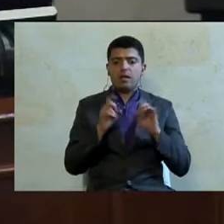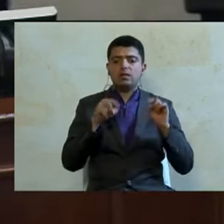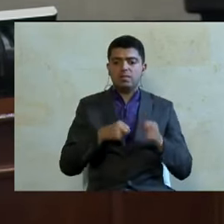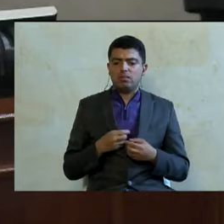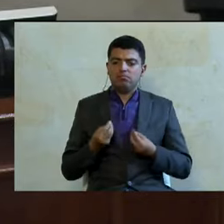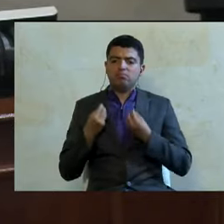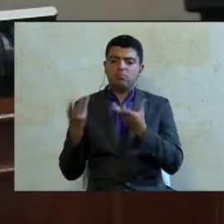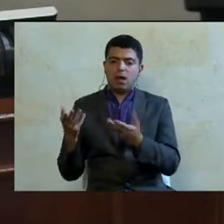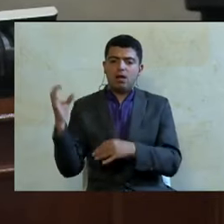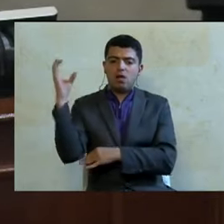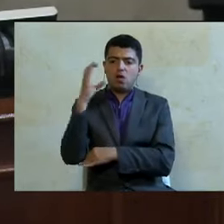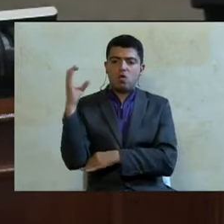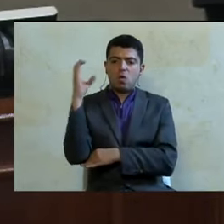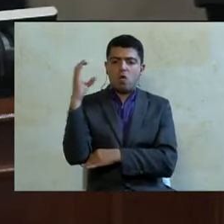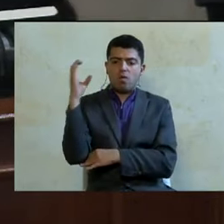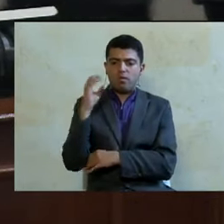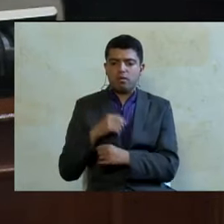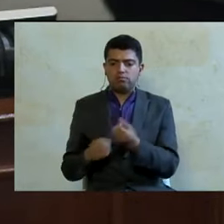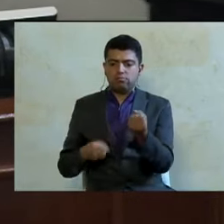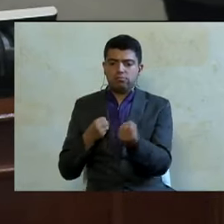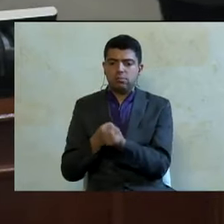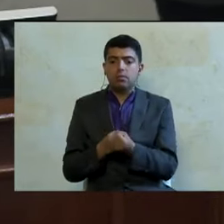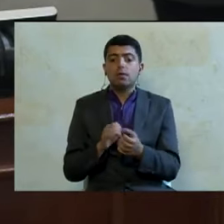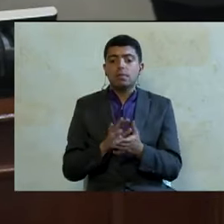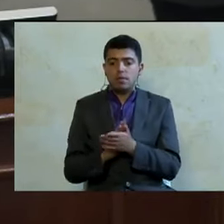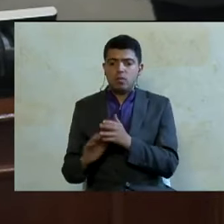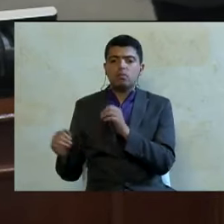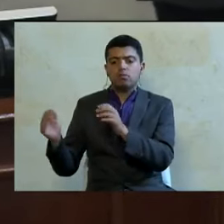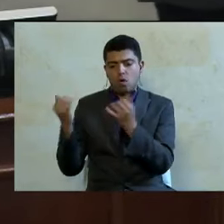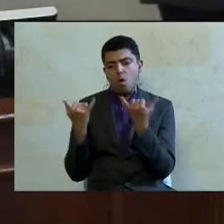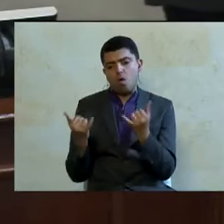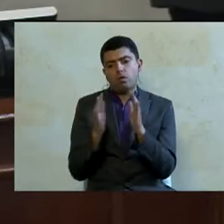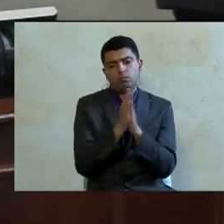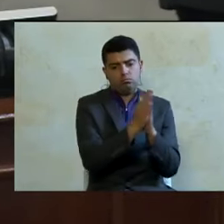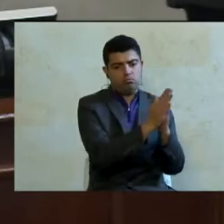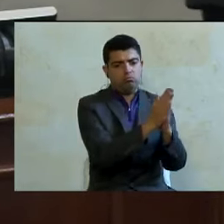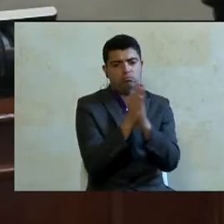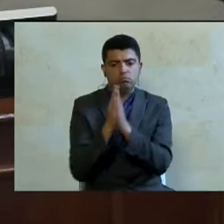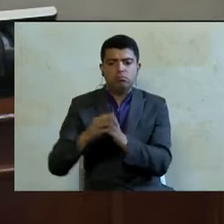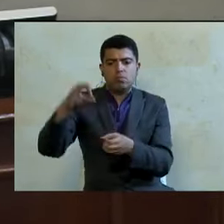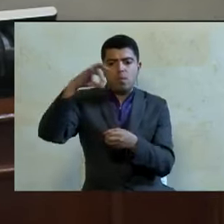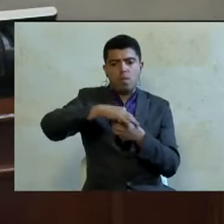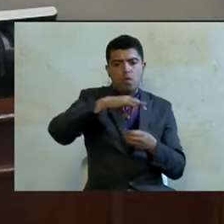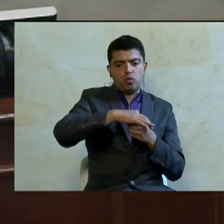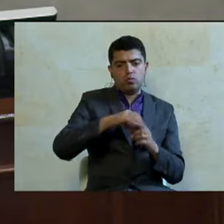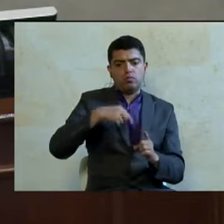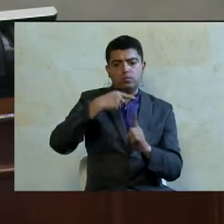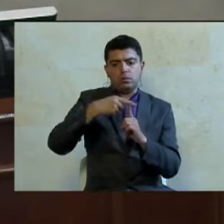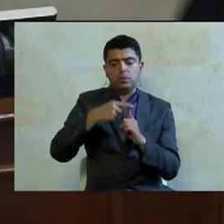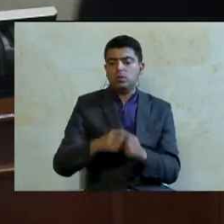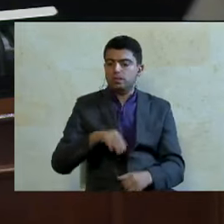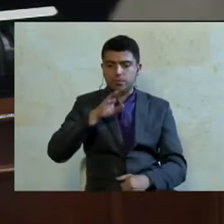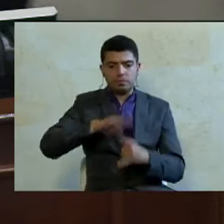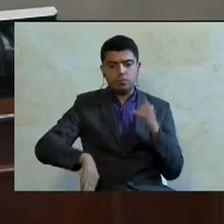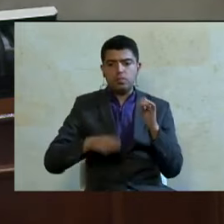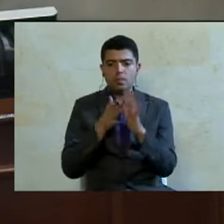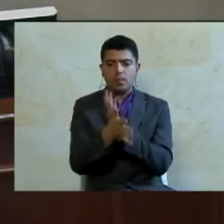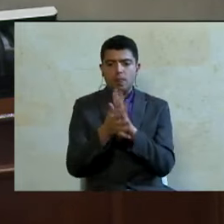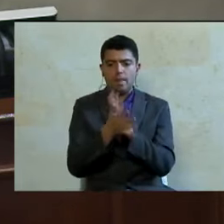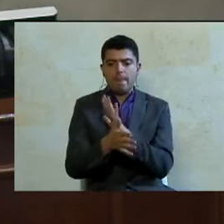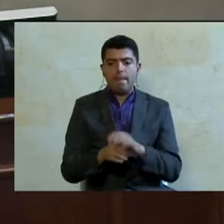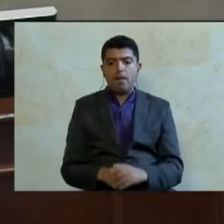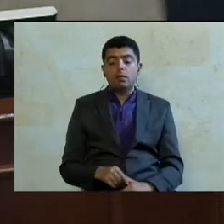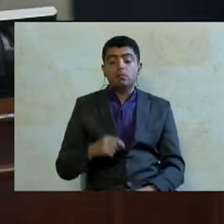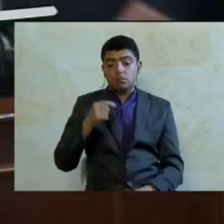a esta causa que se llama Colombia y nos acompañen con su voto eh positivo y una última cosa doctora lir Uribe estoy de